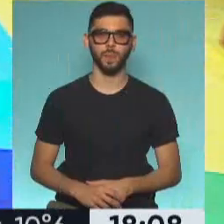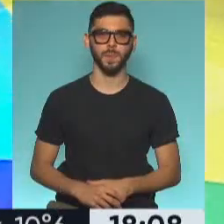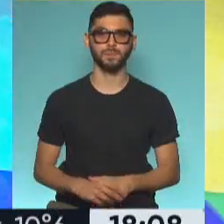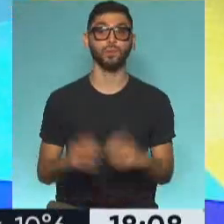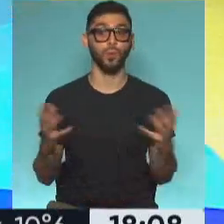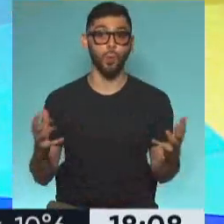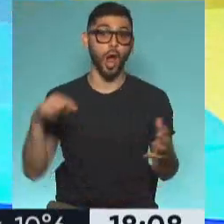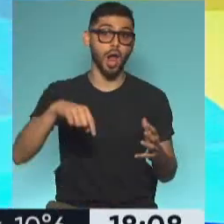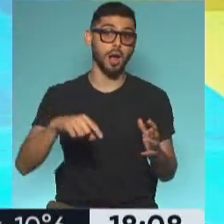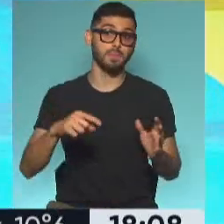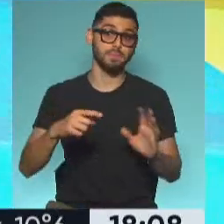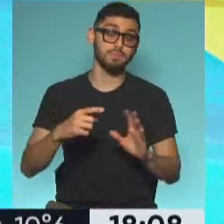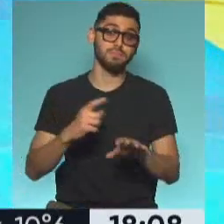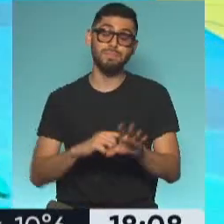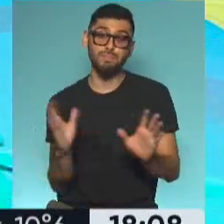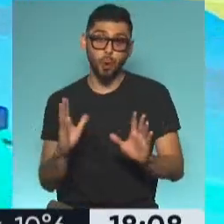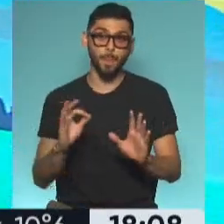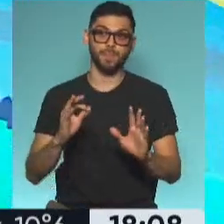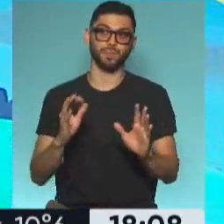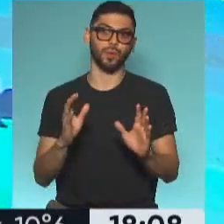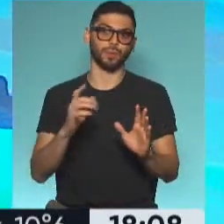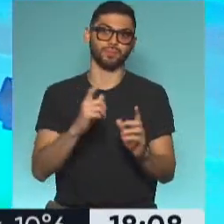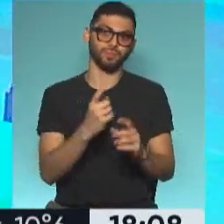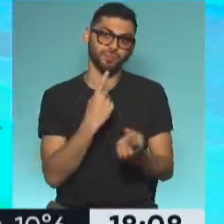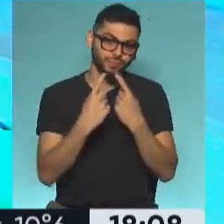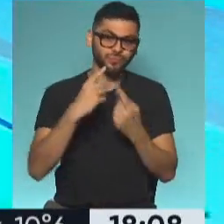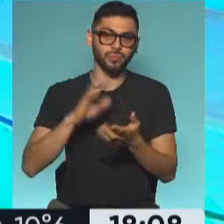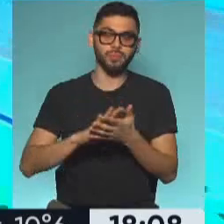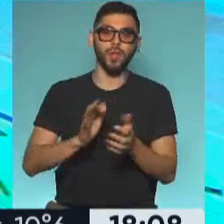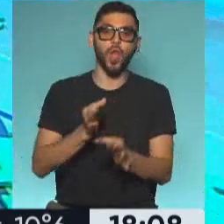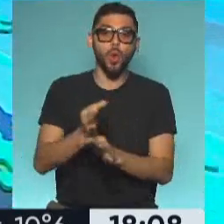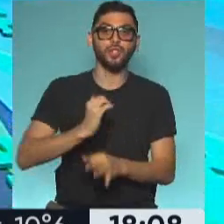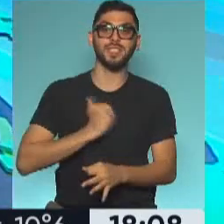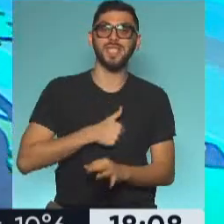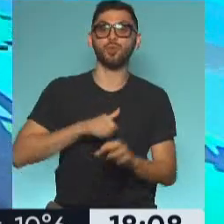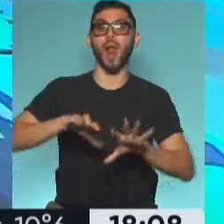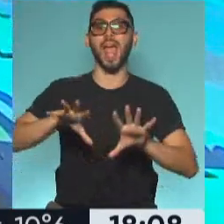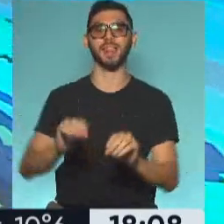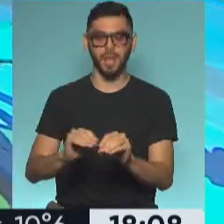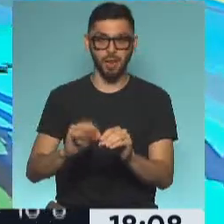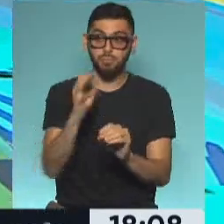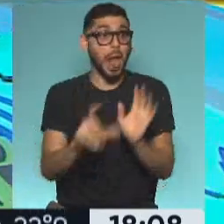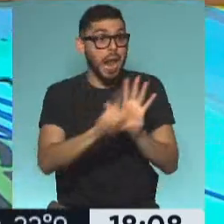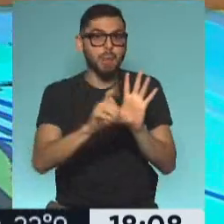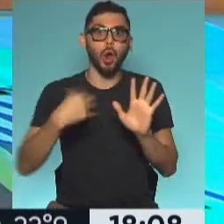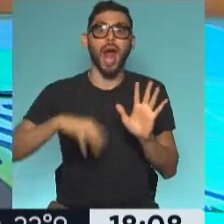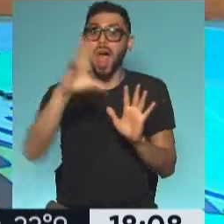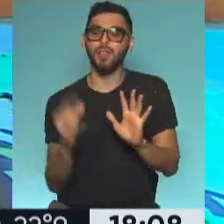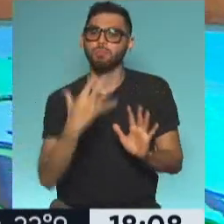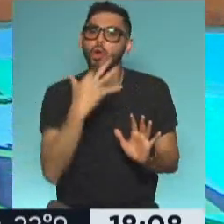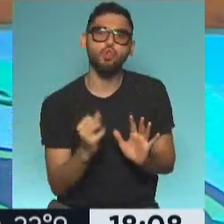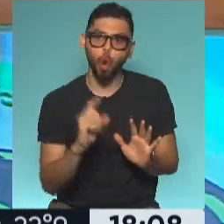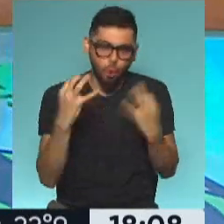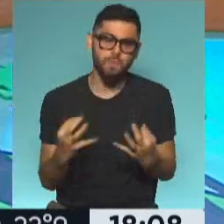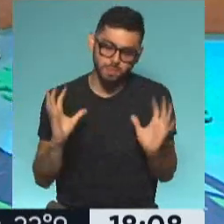de la columna semanal de educación sexual integral. Algo que es ley, pero que no se cumple en toda la Argentina y que acá en